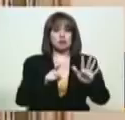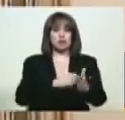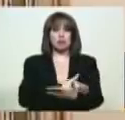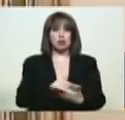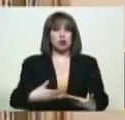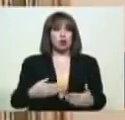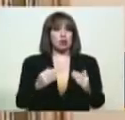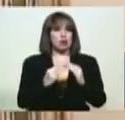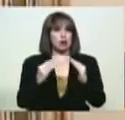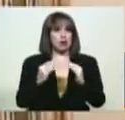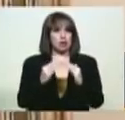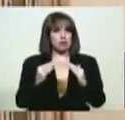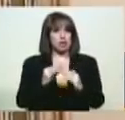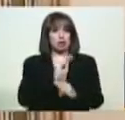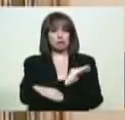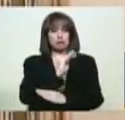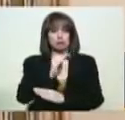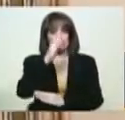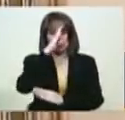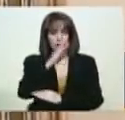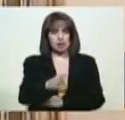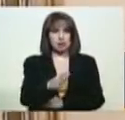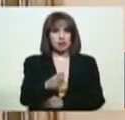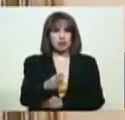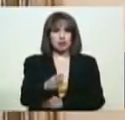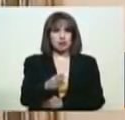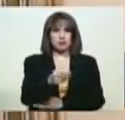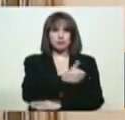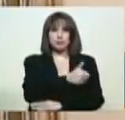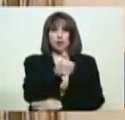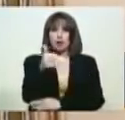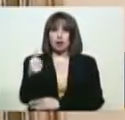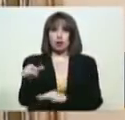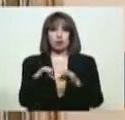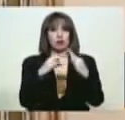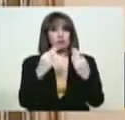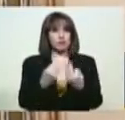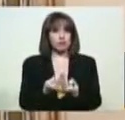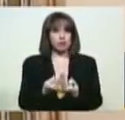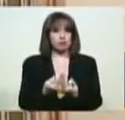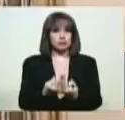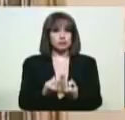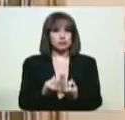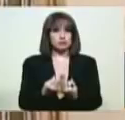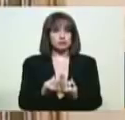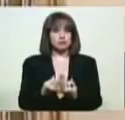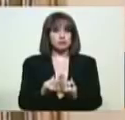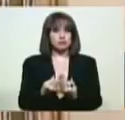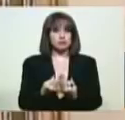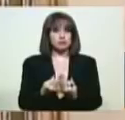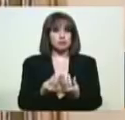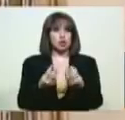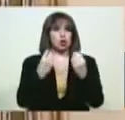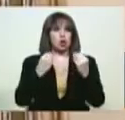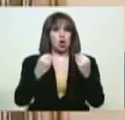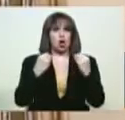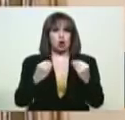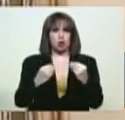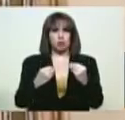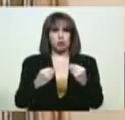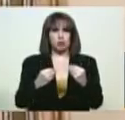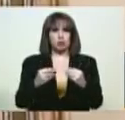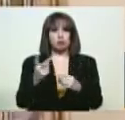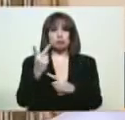una protección directa a cada una de estas familias. Y estabilizar, en segundo lugar,